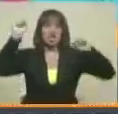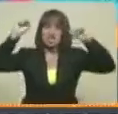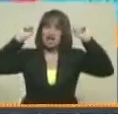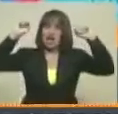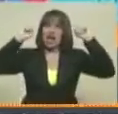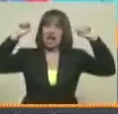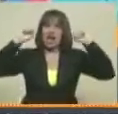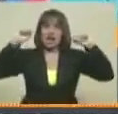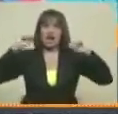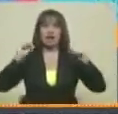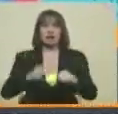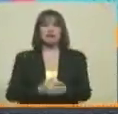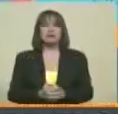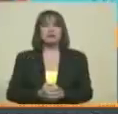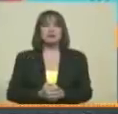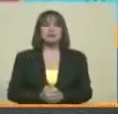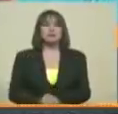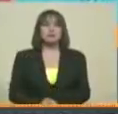Fabuloso.